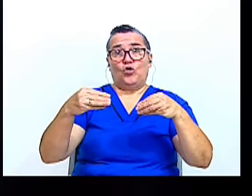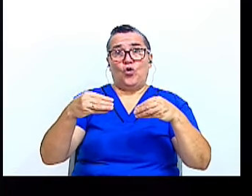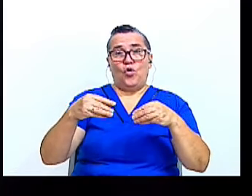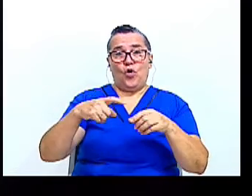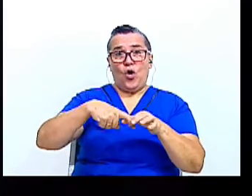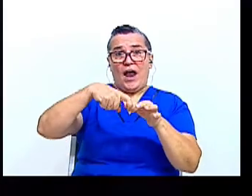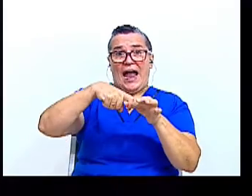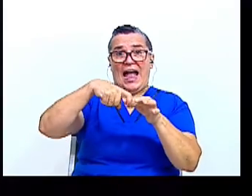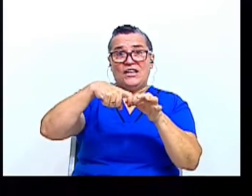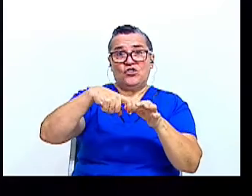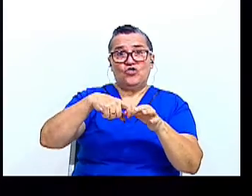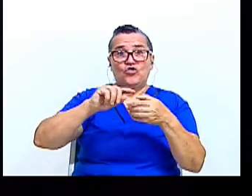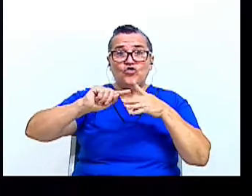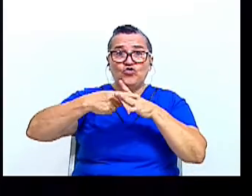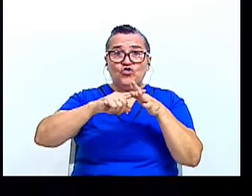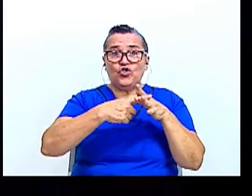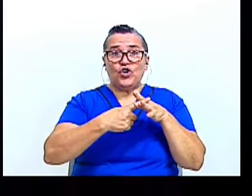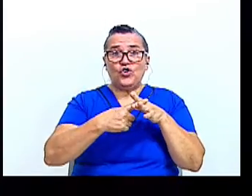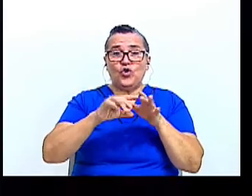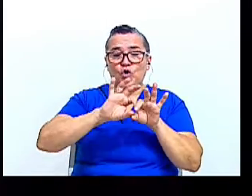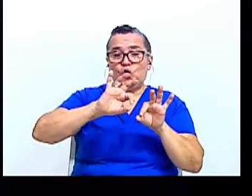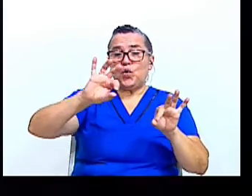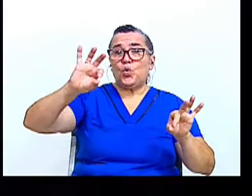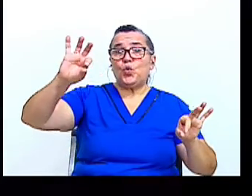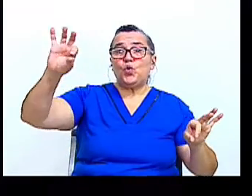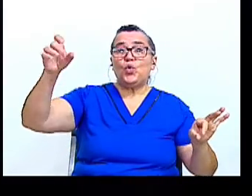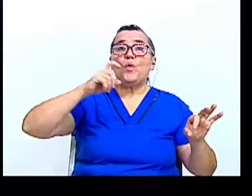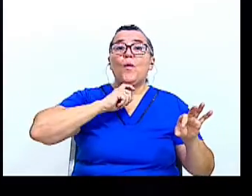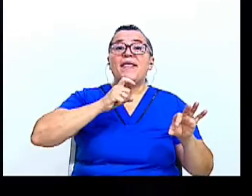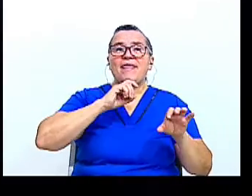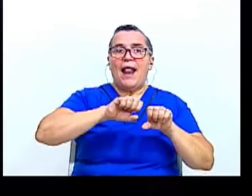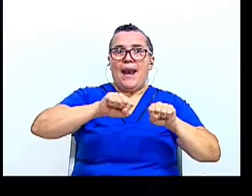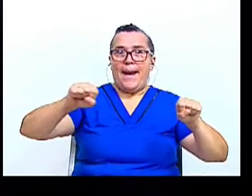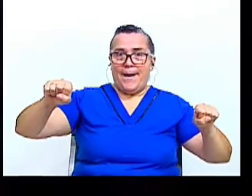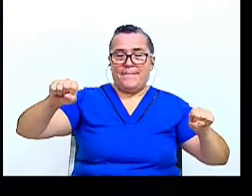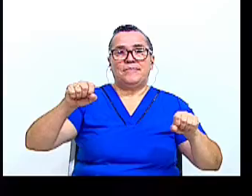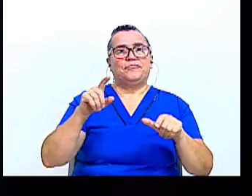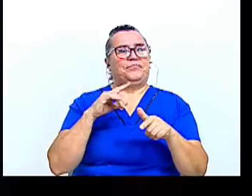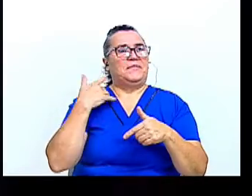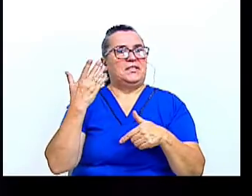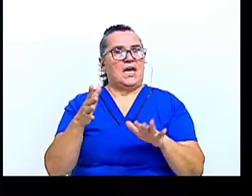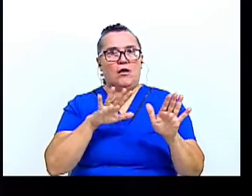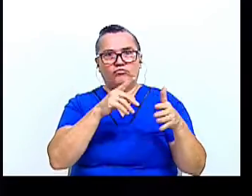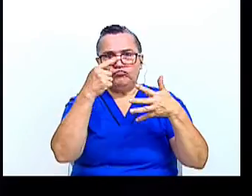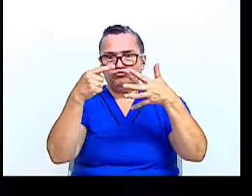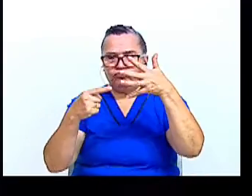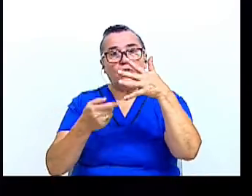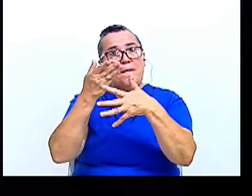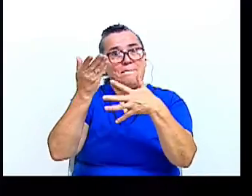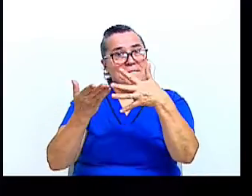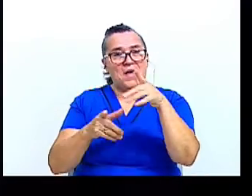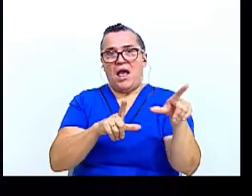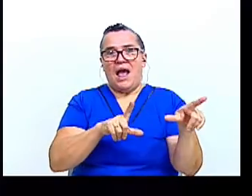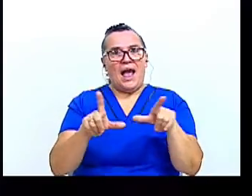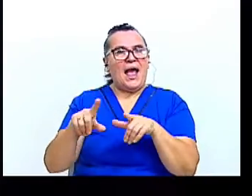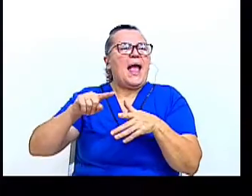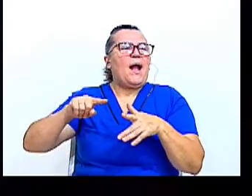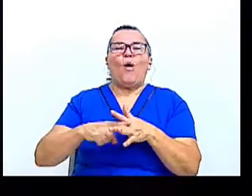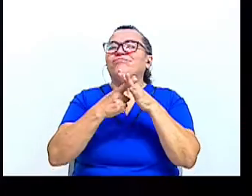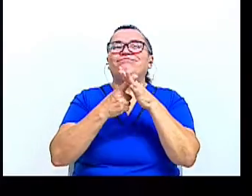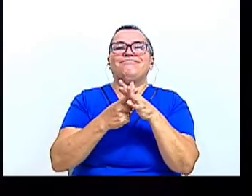ganchos, tornillo y un tubo de metal. Ya que tenemos todos los materiales listos, podemos